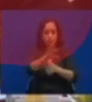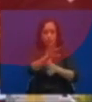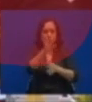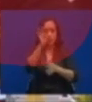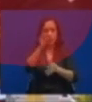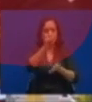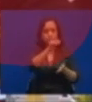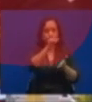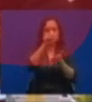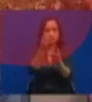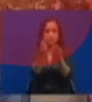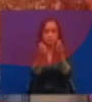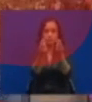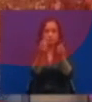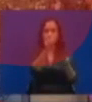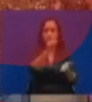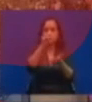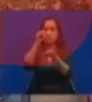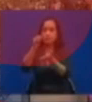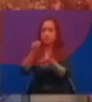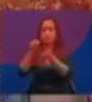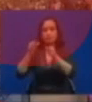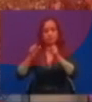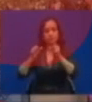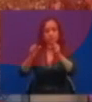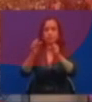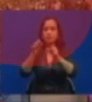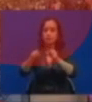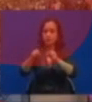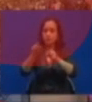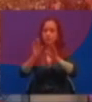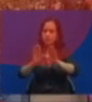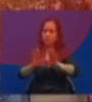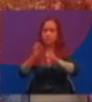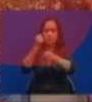dinero para que para mantener los trabajadores